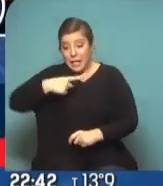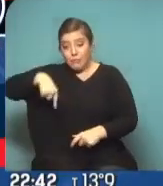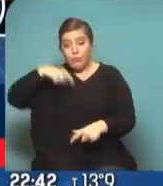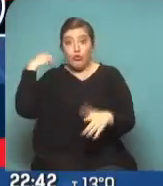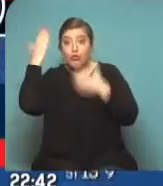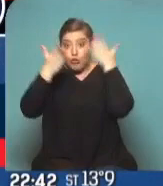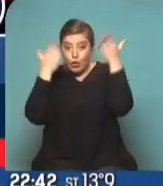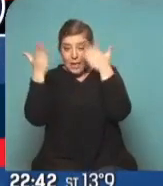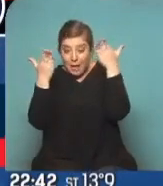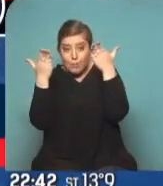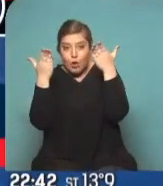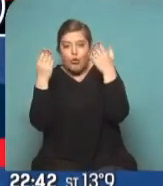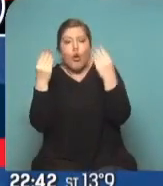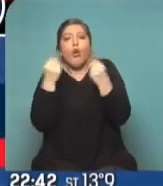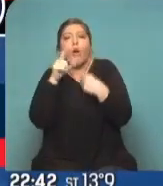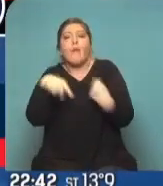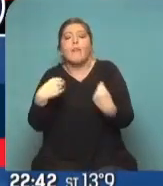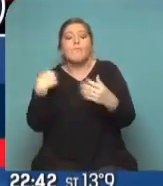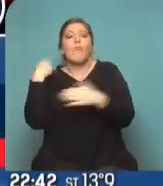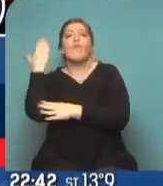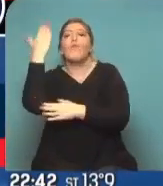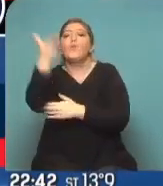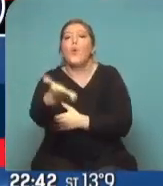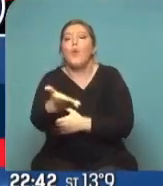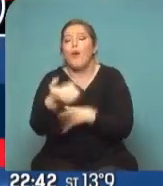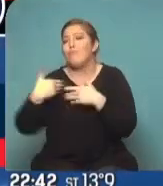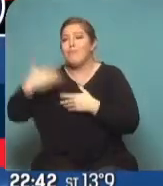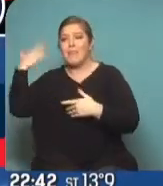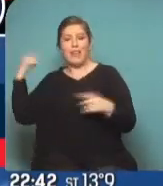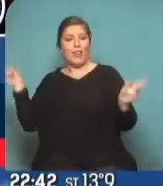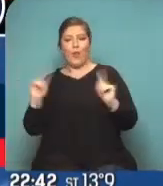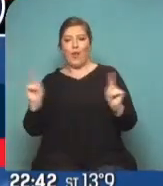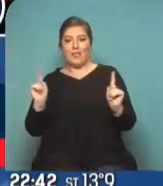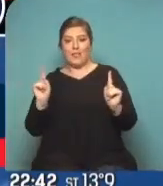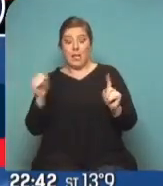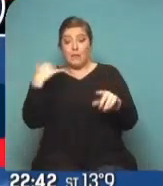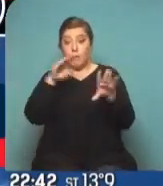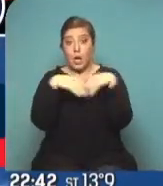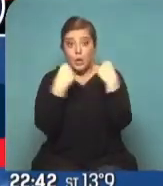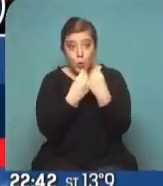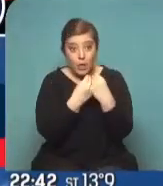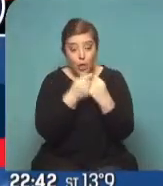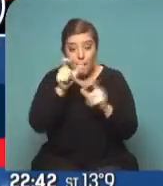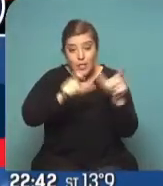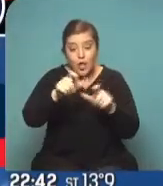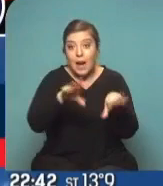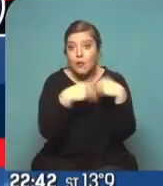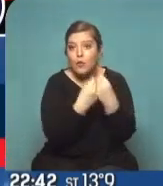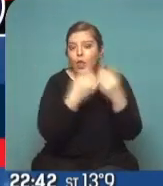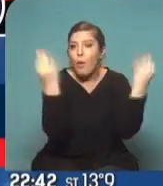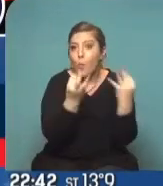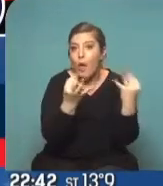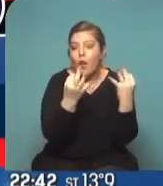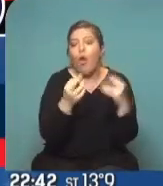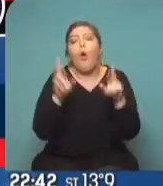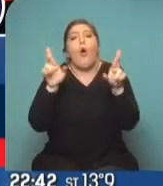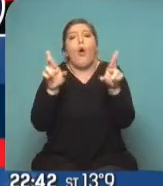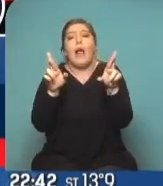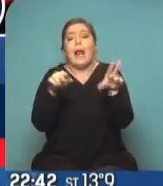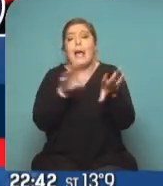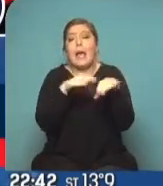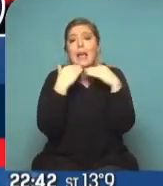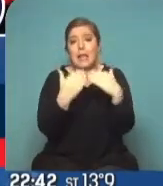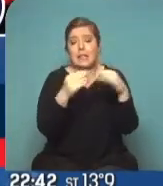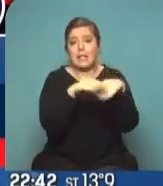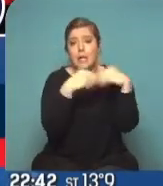en el futuro, no está en el pasado. Y aquellos que han tenido tan buen resultado, ojalá que de este buen resultado